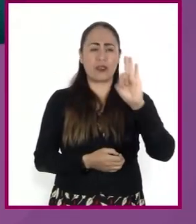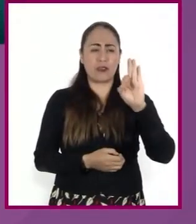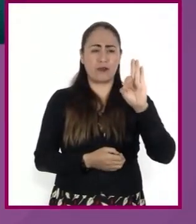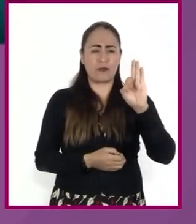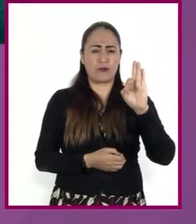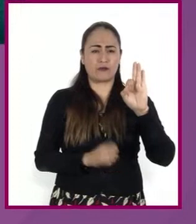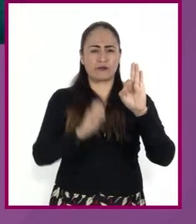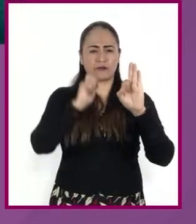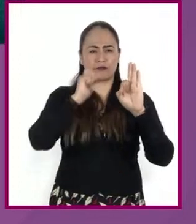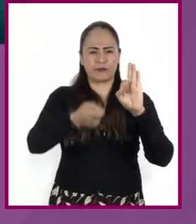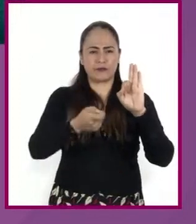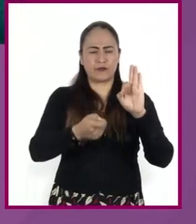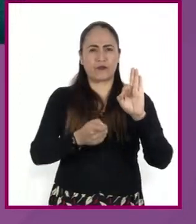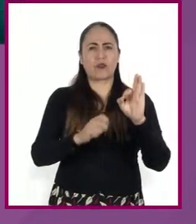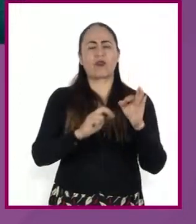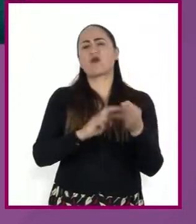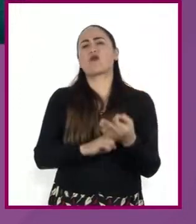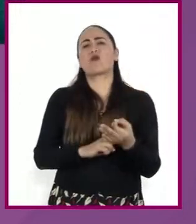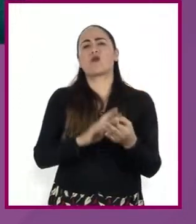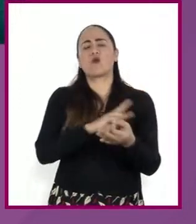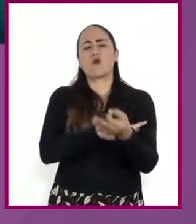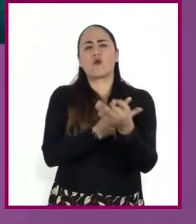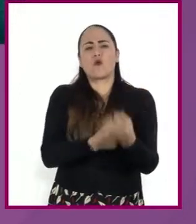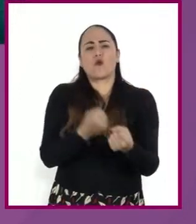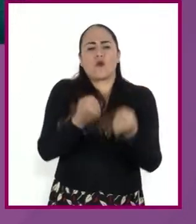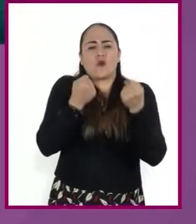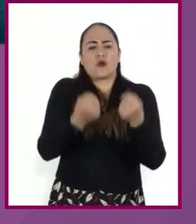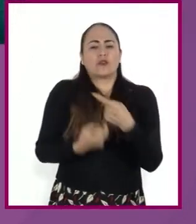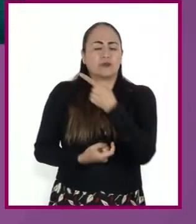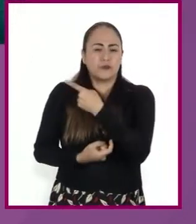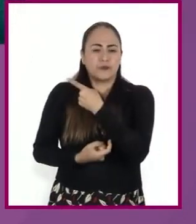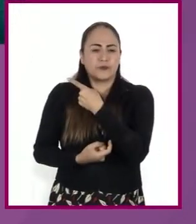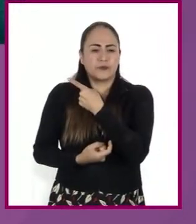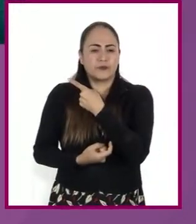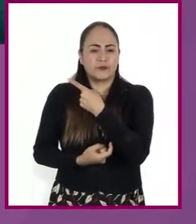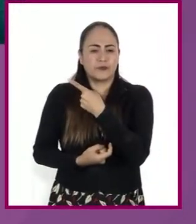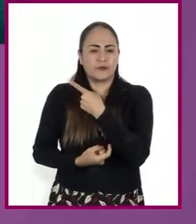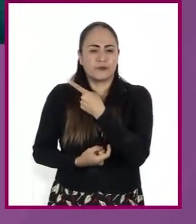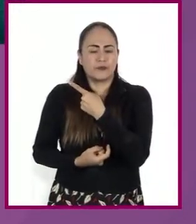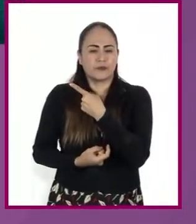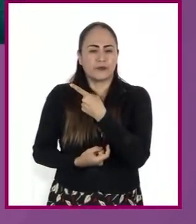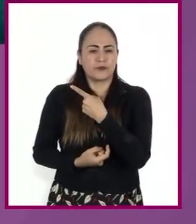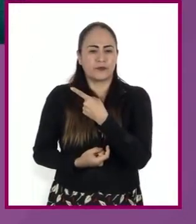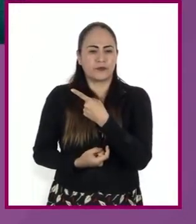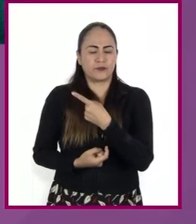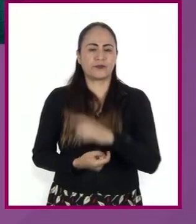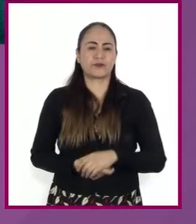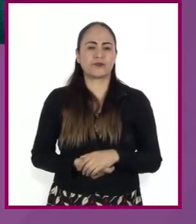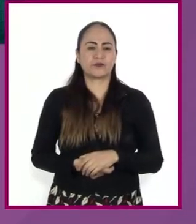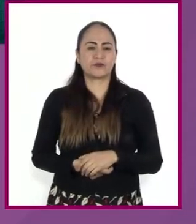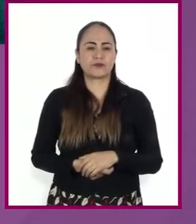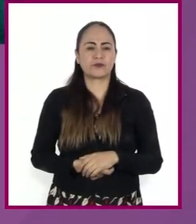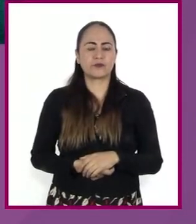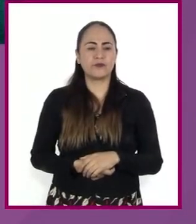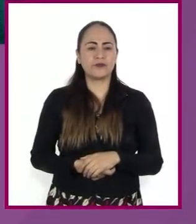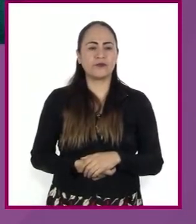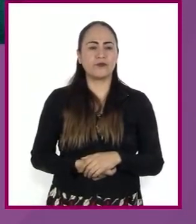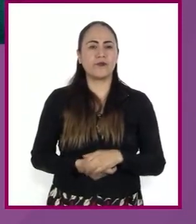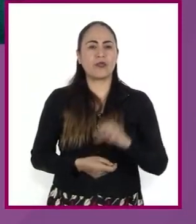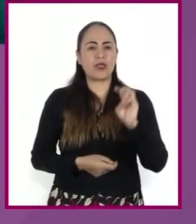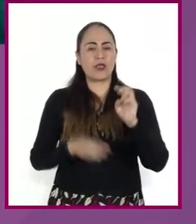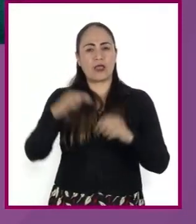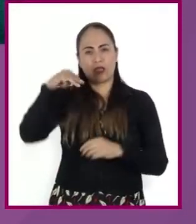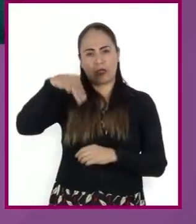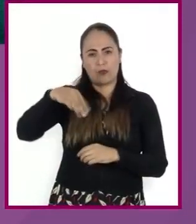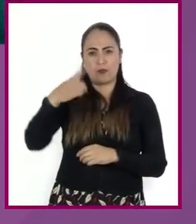la magnitud de la fuerza de atracción gravitacional, cuyo valor se expresa en newtons o dinas.